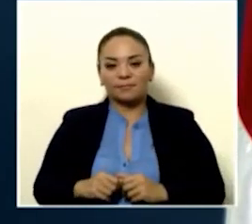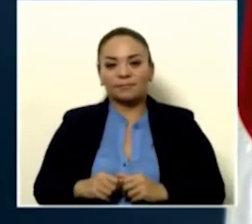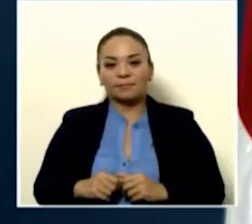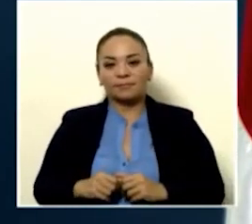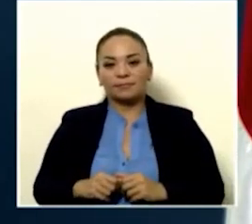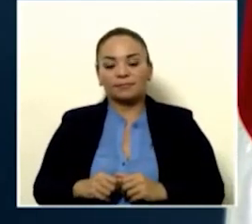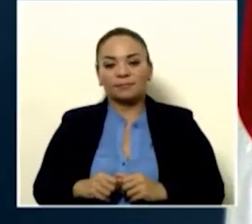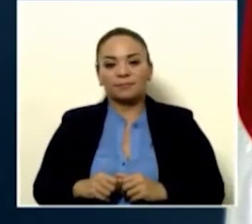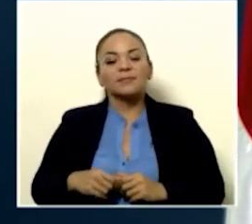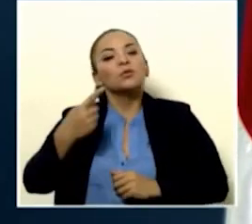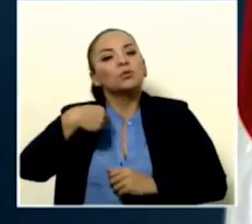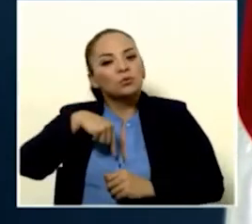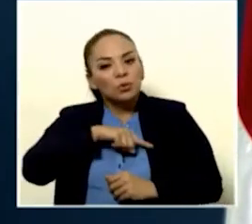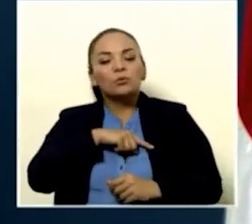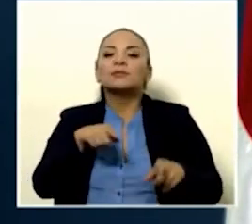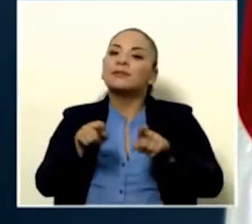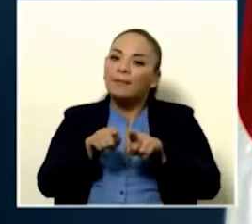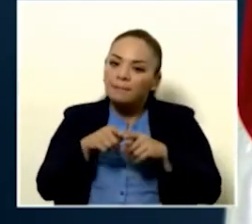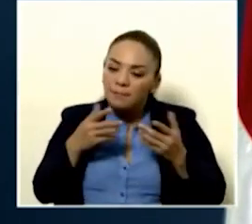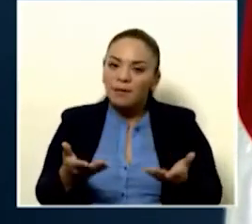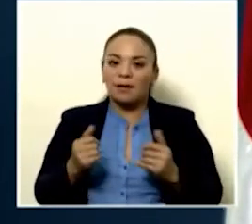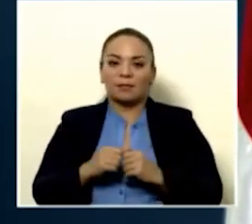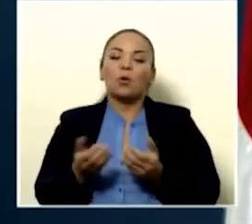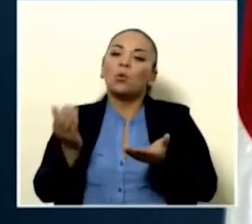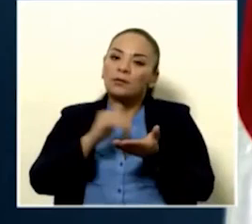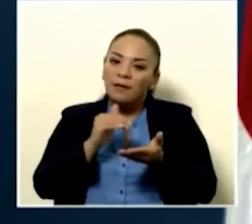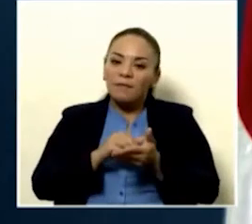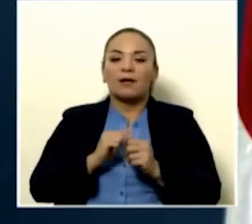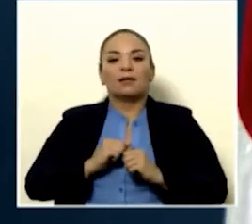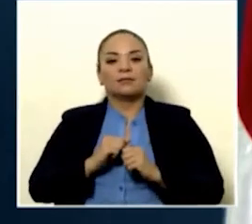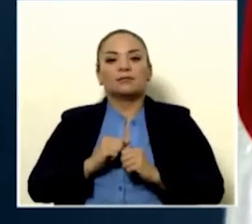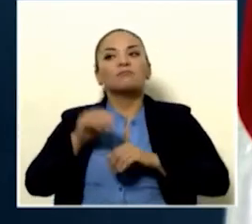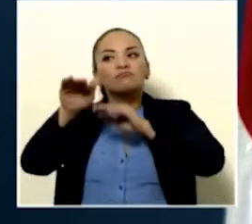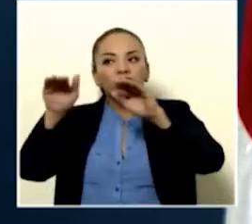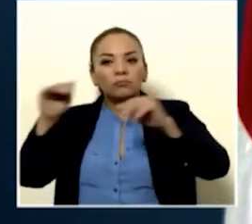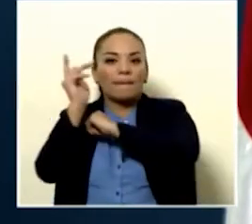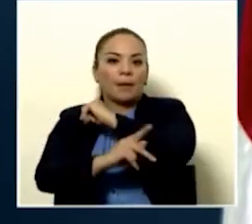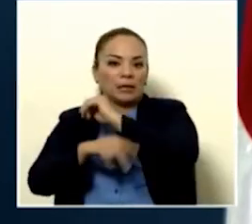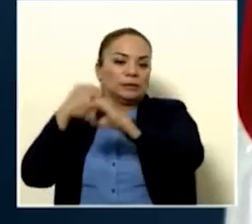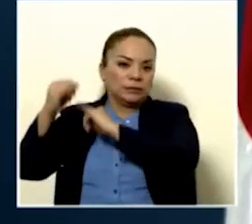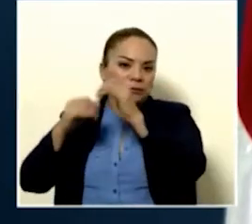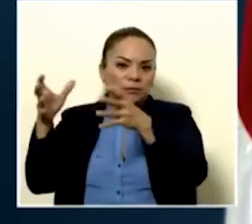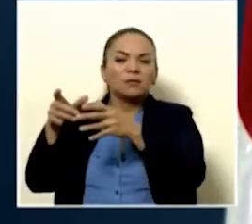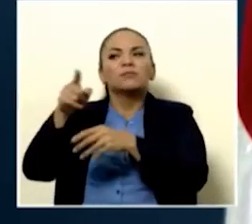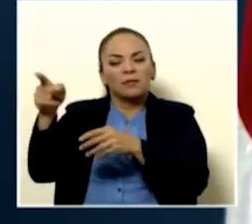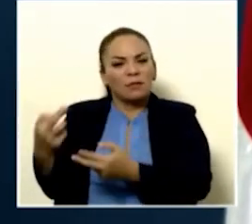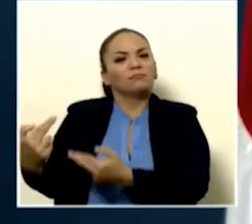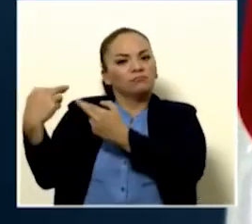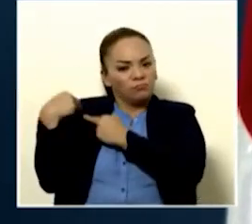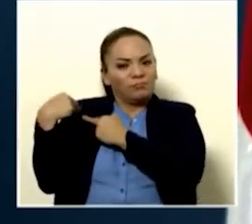Nosotros también queremos hacer un llamado de nuevo a la comunidad internacional que asuma la